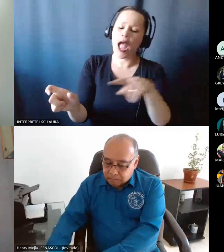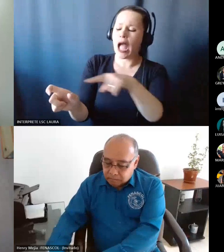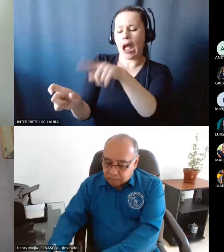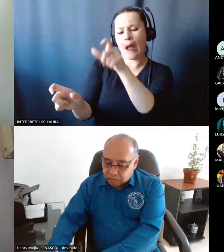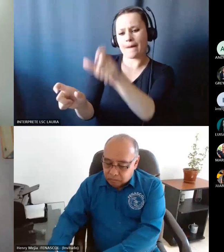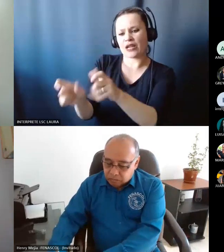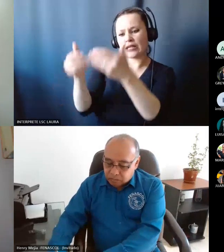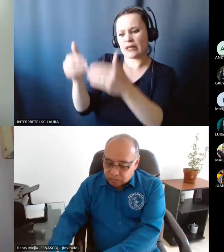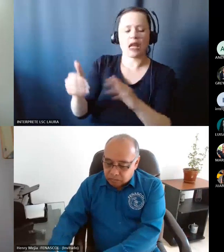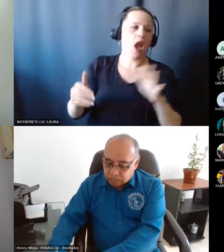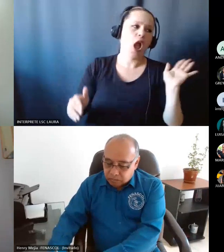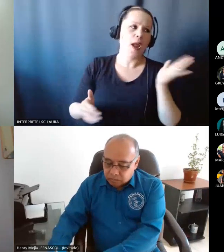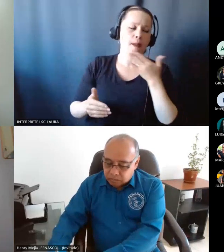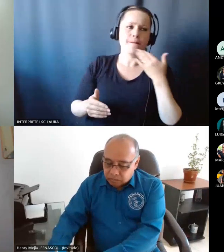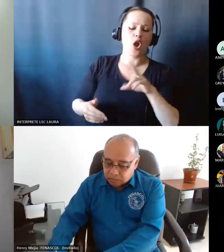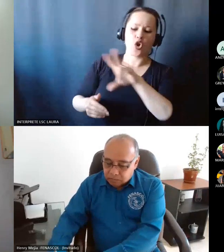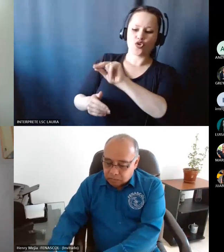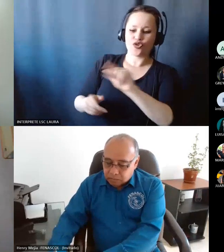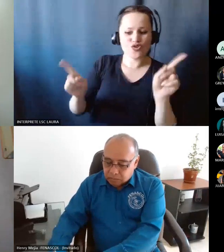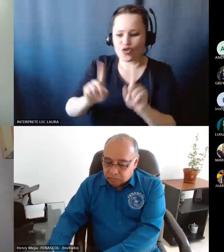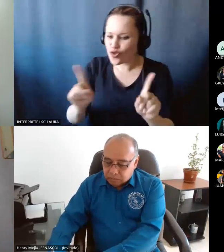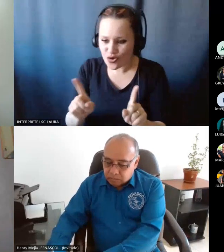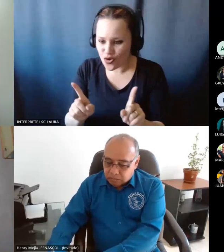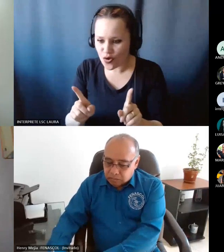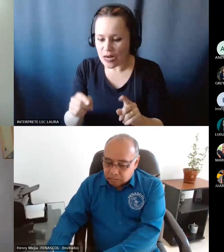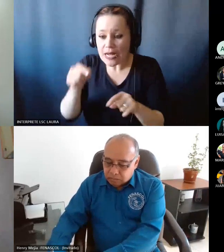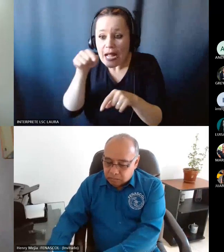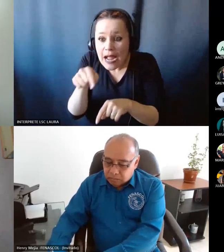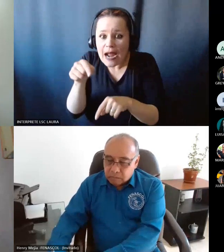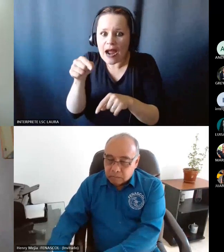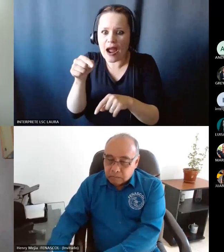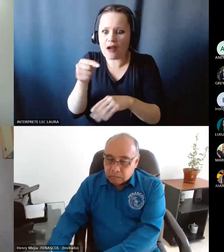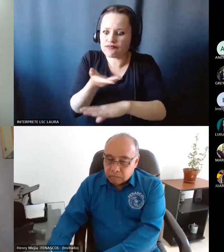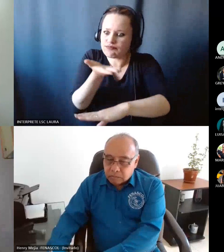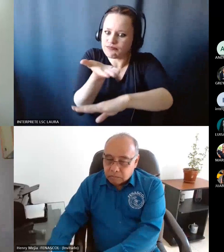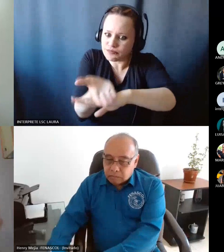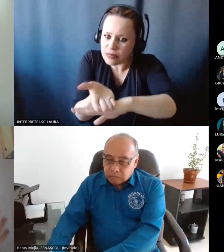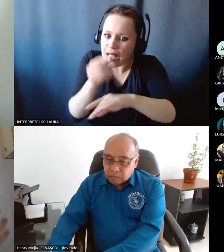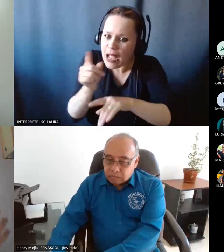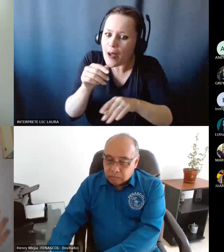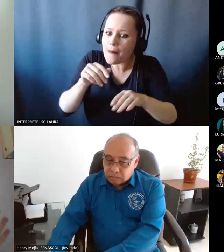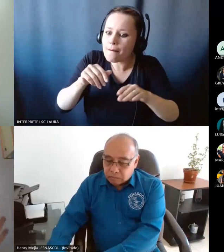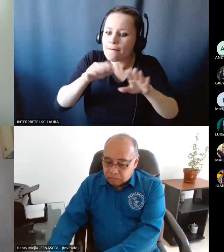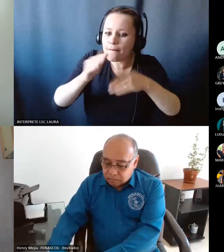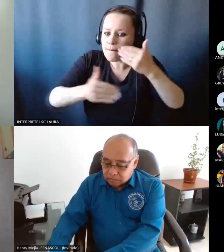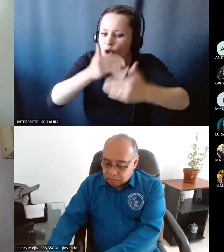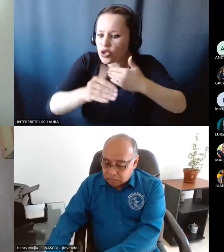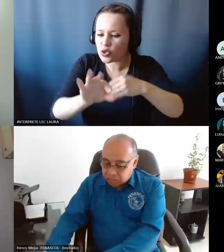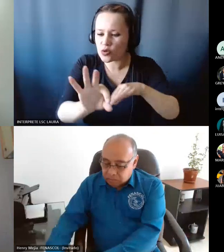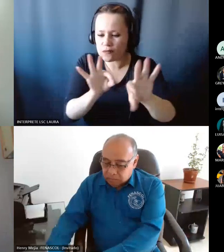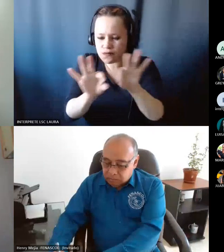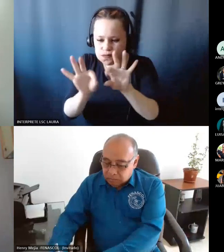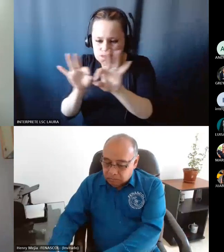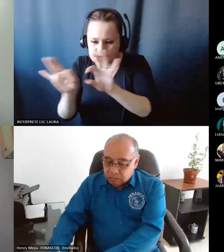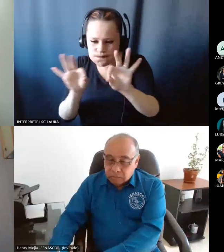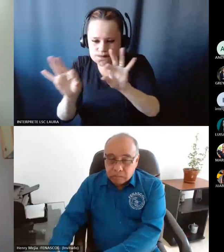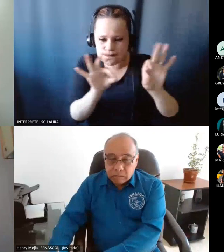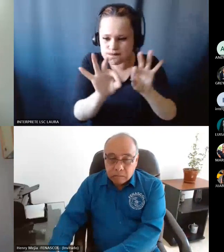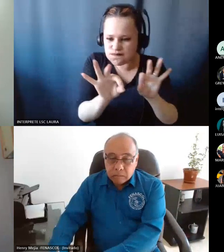porque tiene una discapacidad sí La Apuesta es que los procesos de selección también desde las organizaciones tienen que